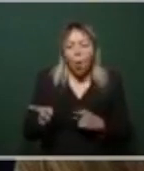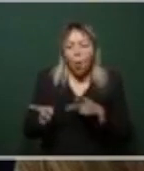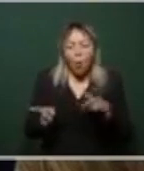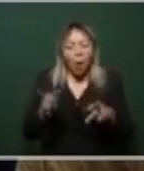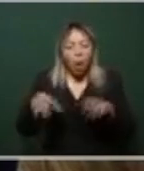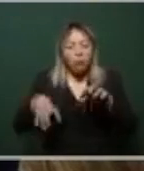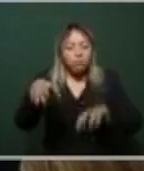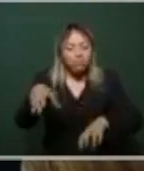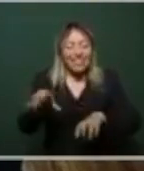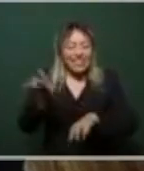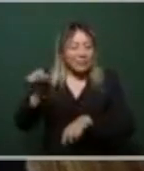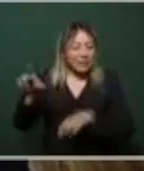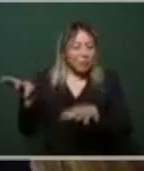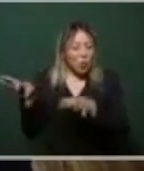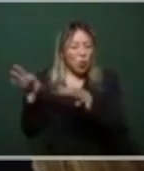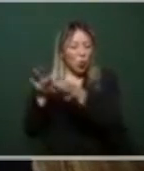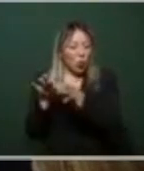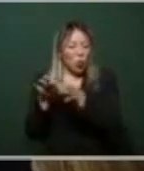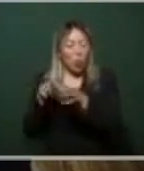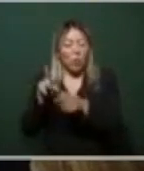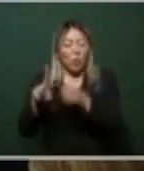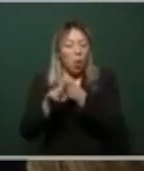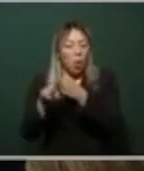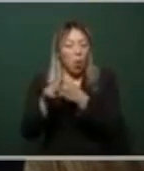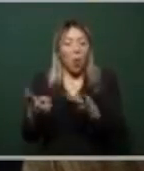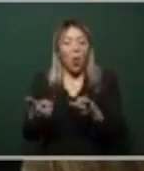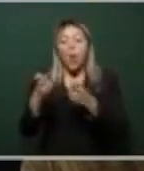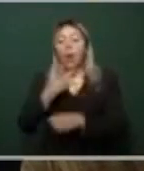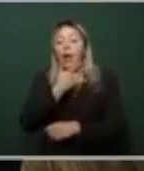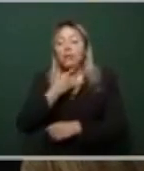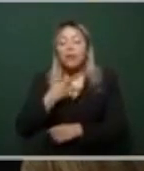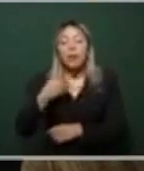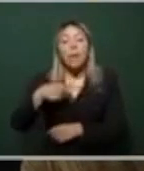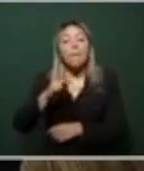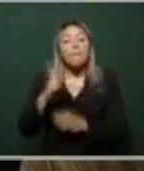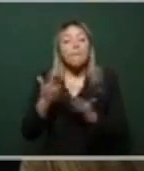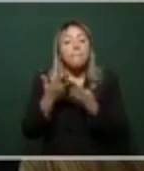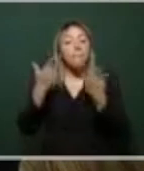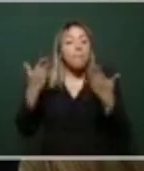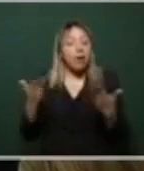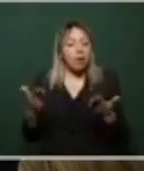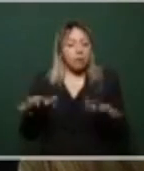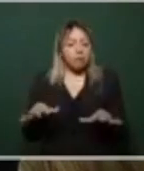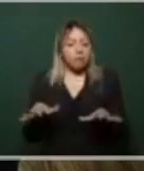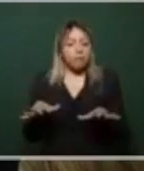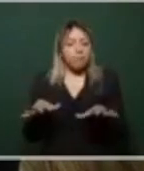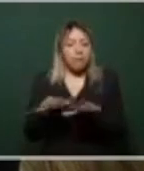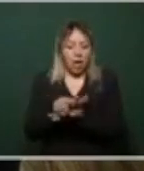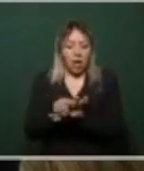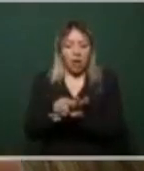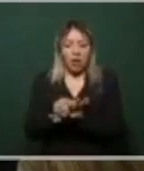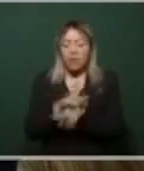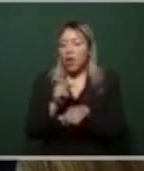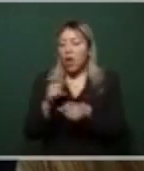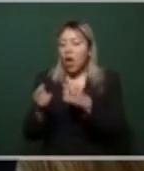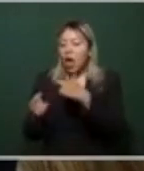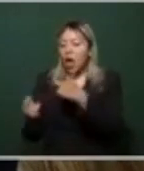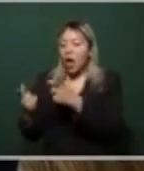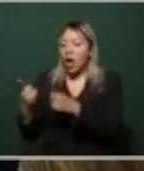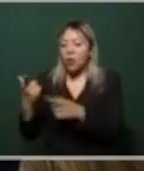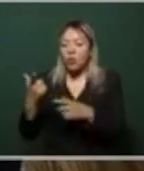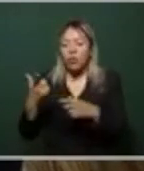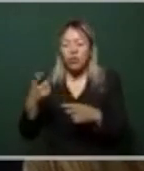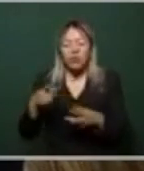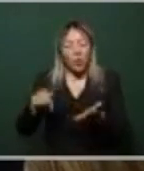involucradas, se ha dicho aquí, en este tema del huachicol. Y ahora que se han ya cerrado o clausurado un buen número